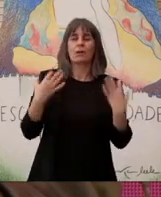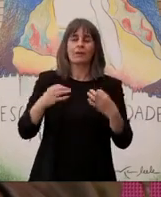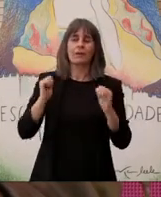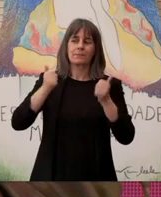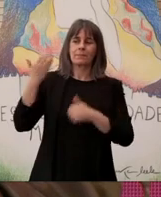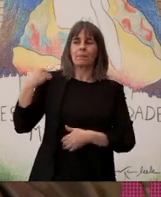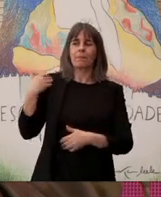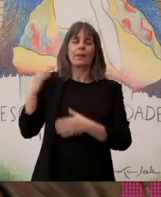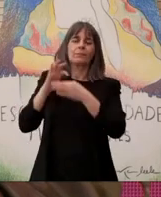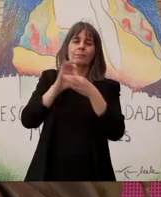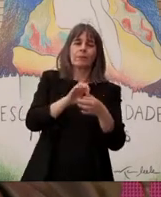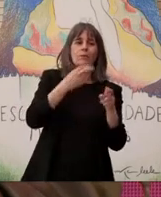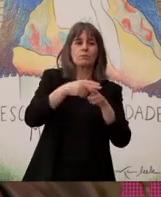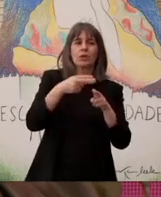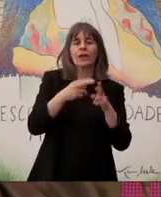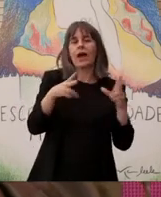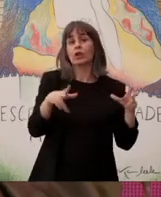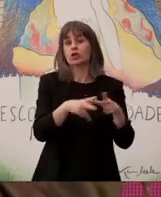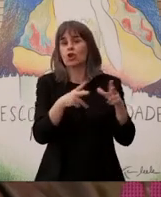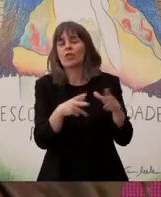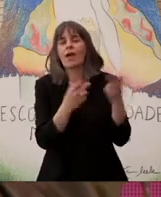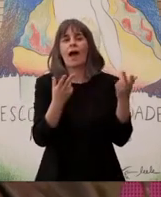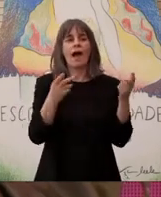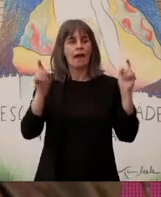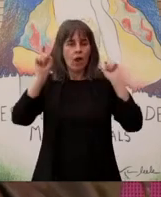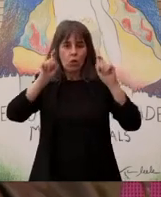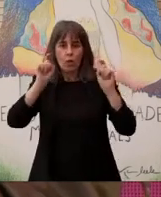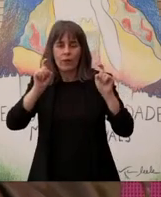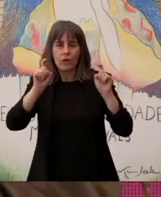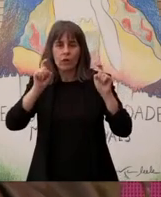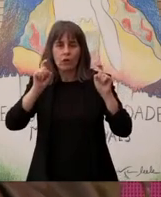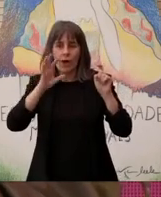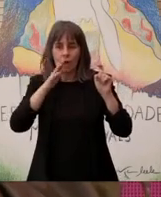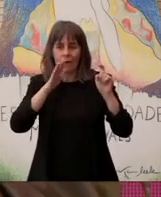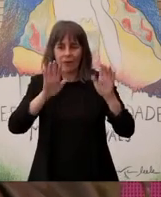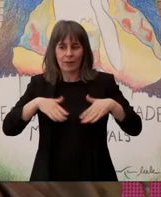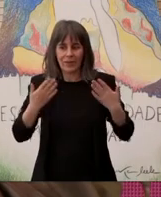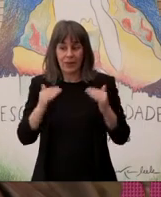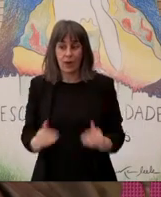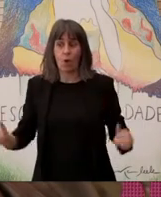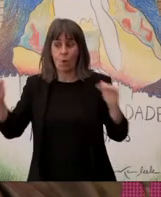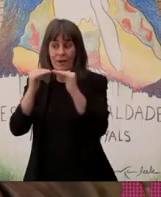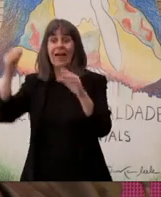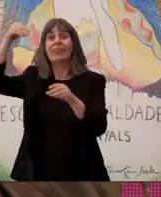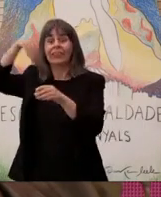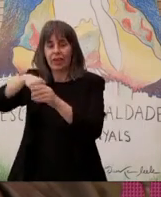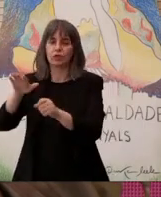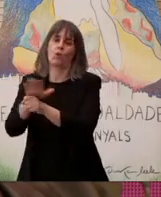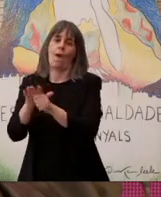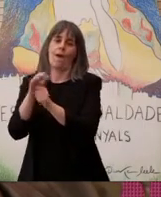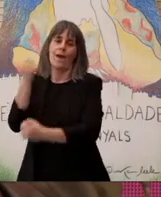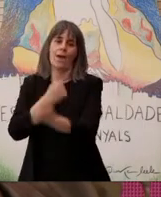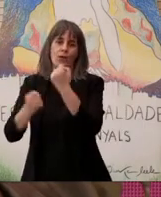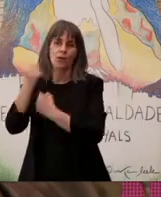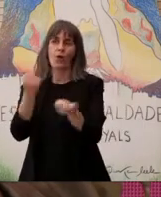sociales a educación colócala nadie económica no colocada con promoción económica con comercio